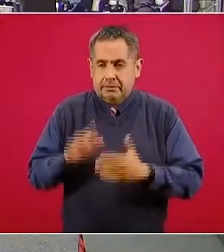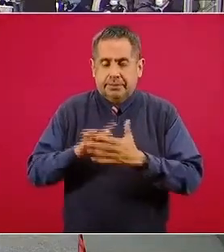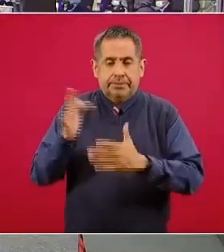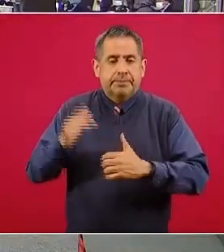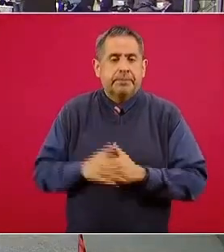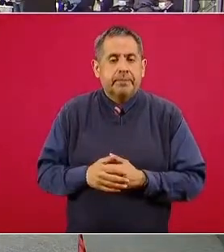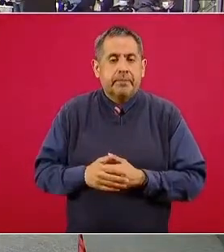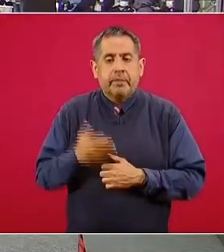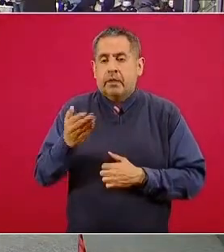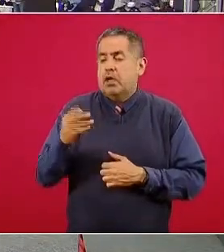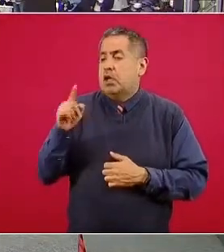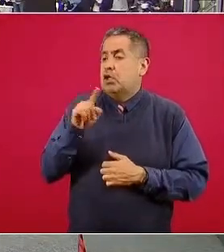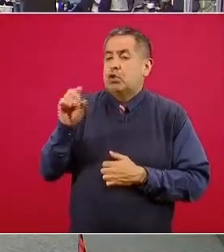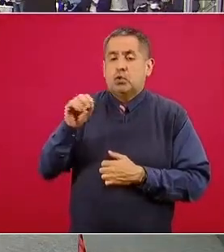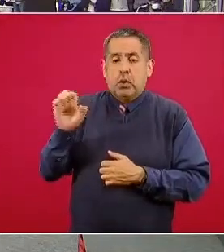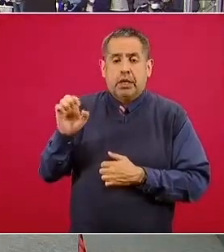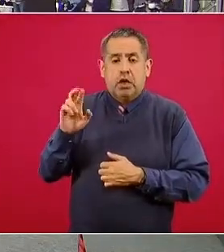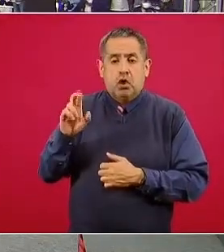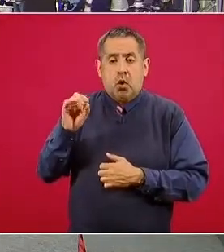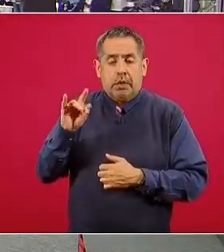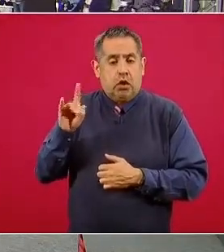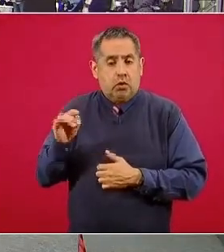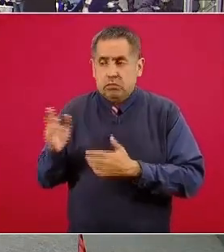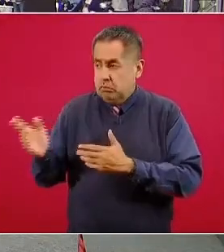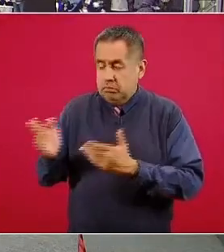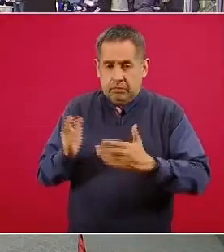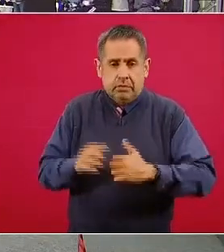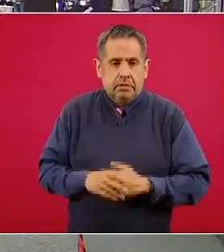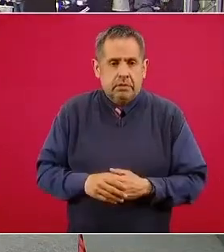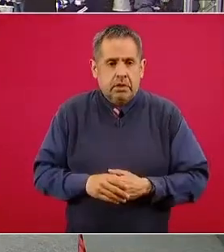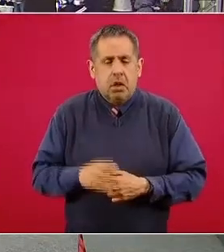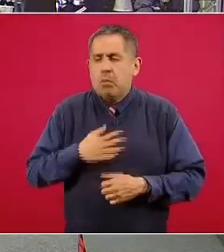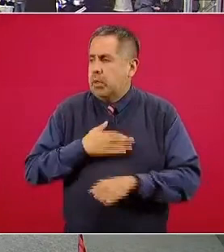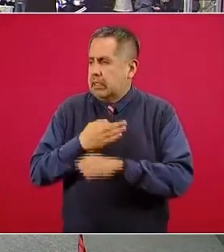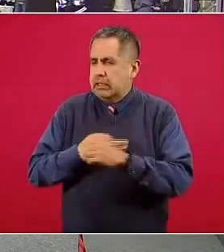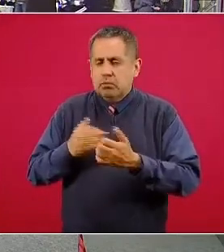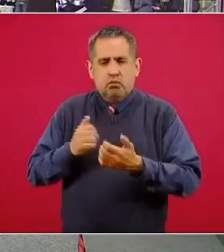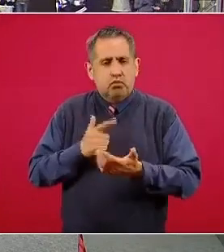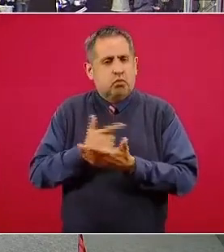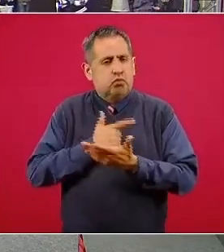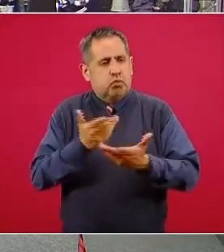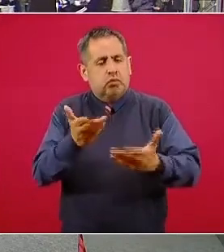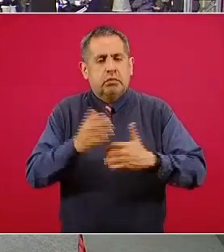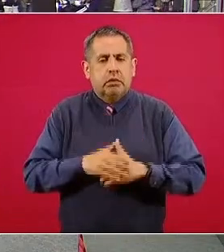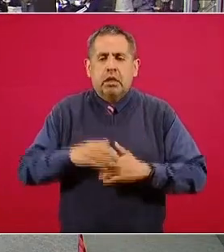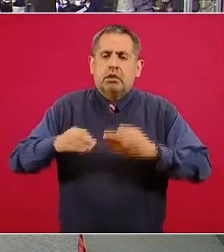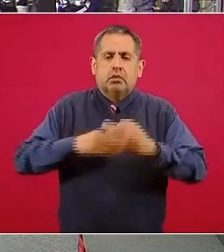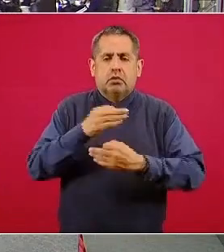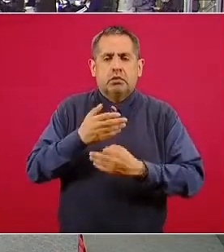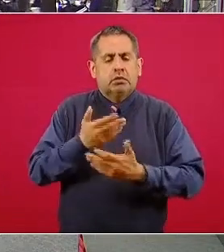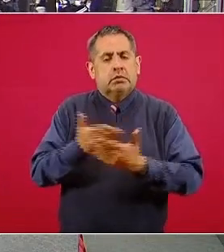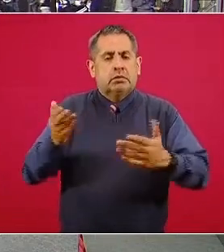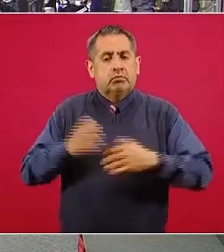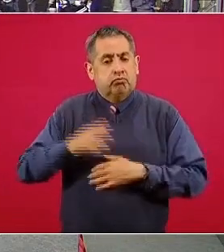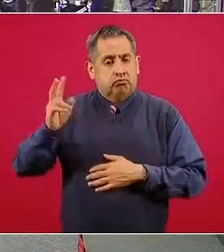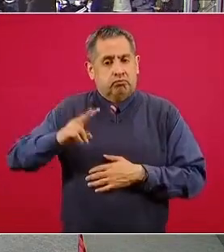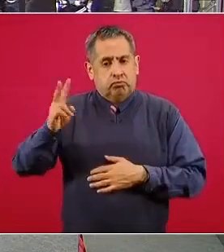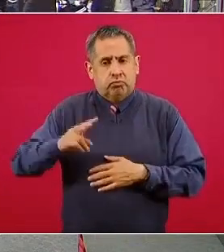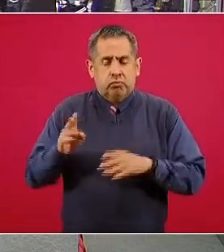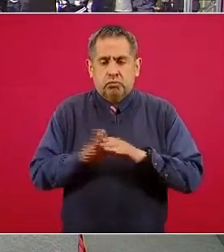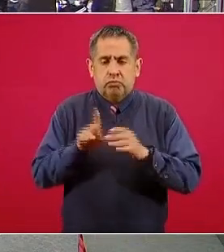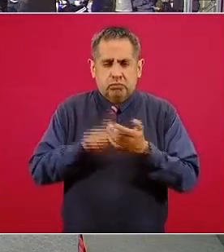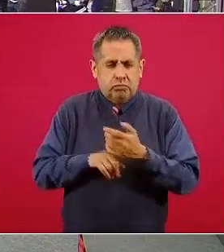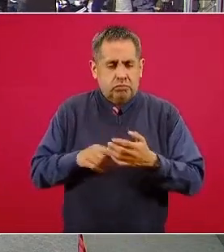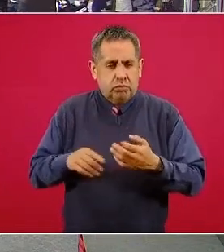Gracias. Maestro Zoe Robledo. Claro que sí, con mucho gusto. Buenas tardes a todas y a todos. Efectivamente,